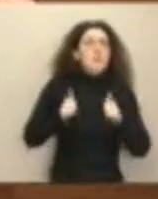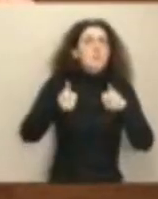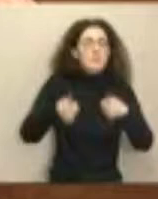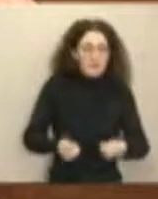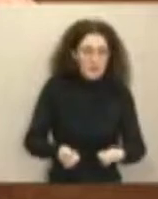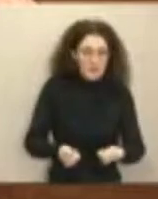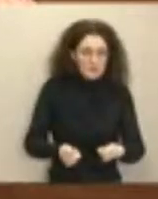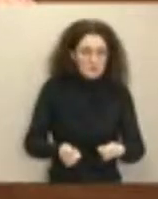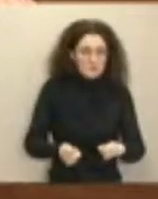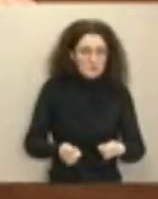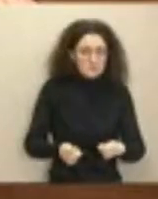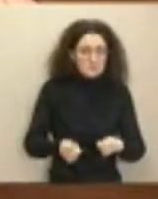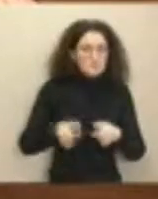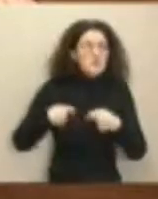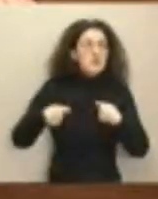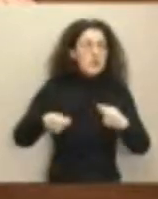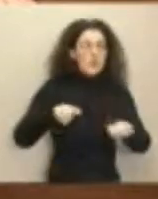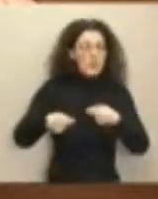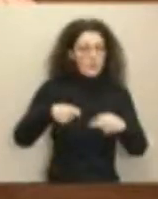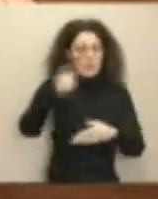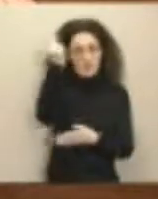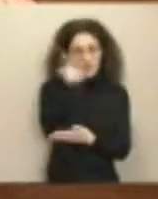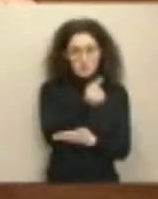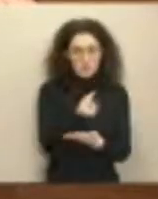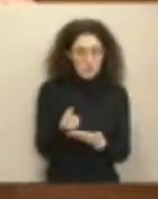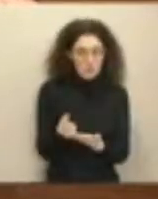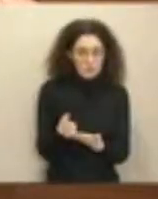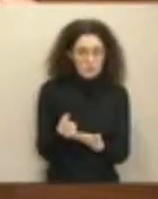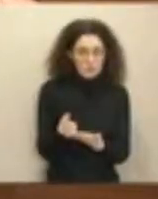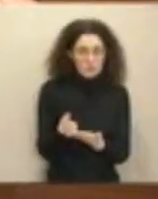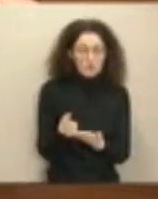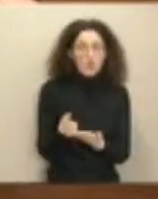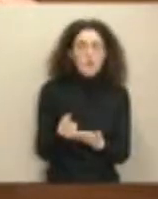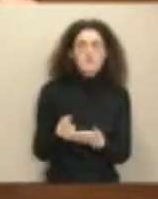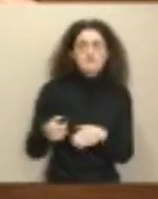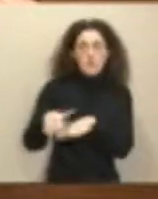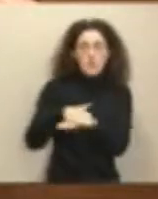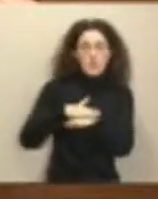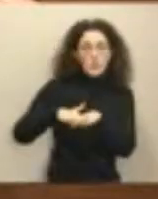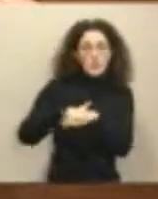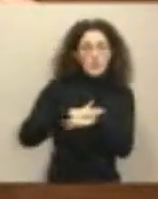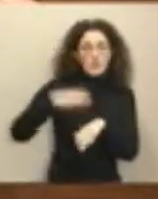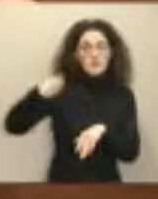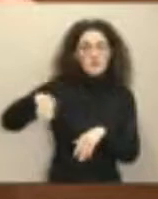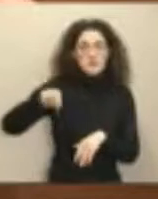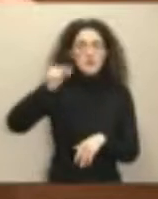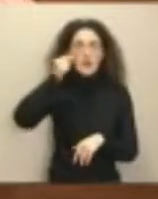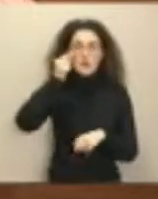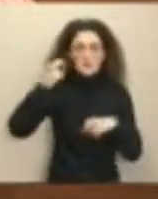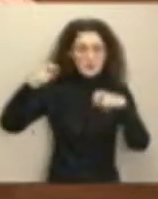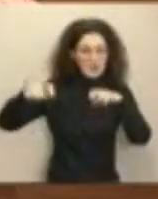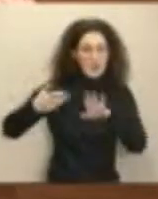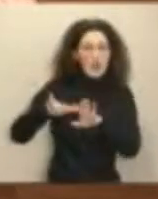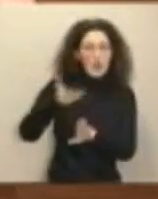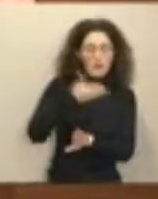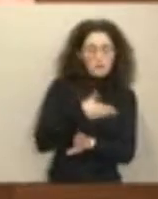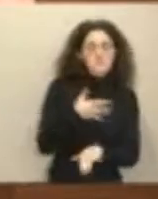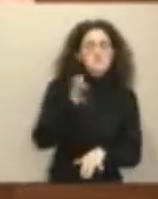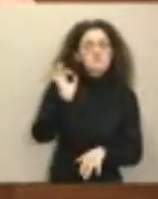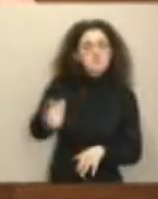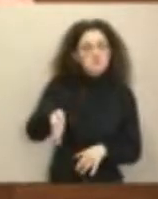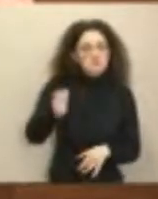siquiera de la negociación presupuestaria con el Gobierno que preside Javier Fernández.